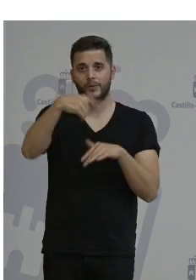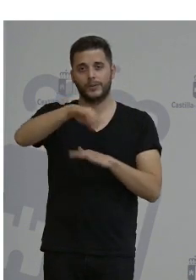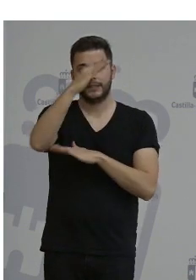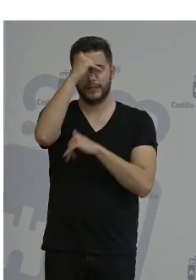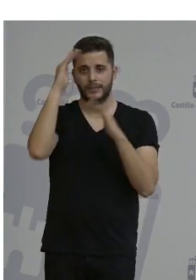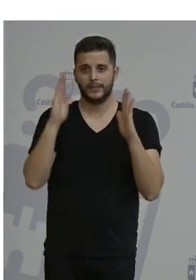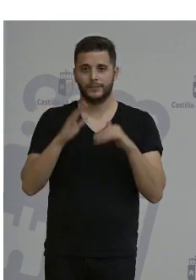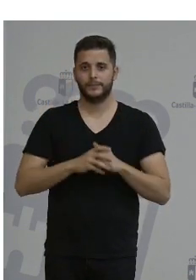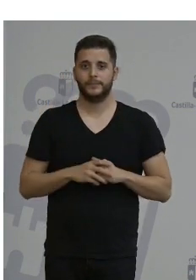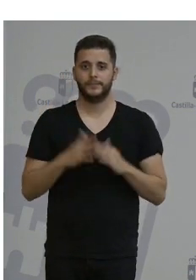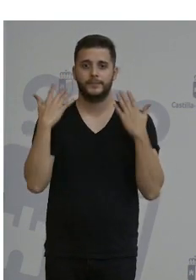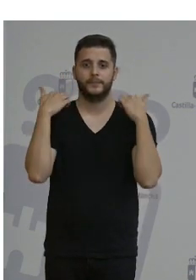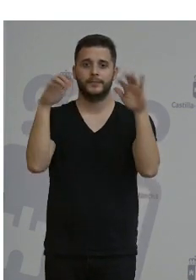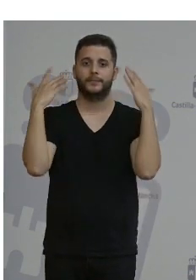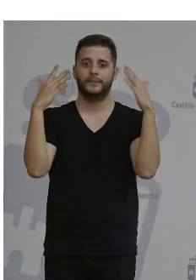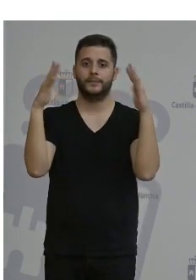atención.